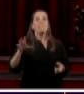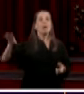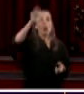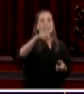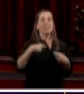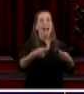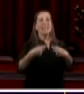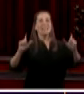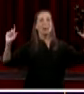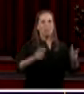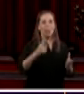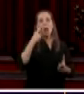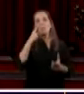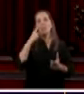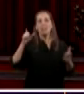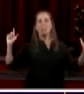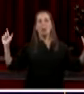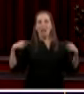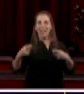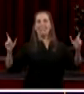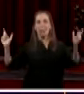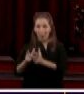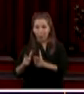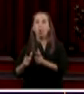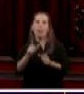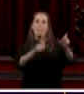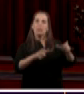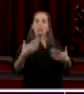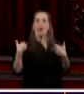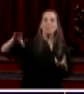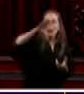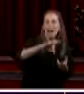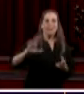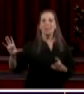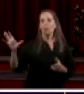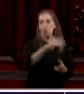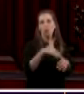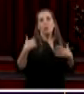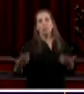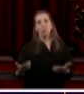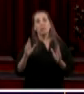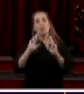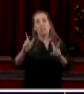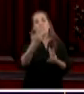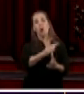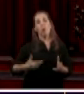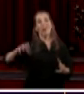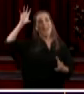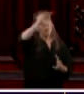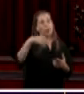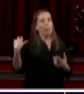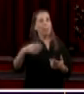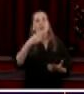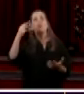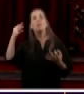le explicaron esto no funciona as Por más que nosotros somos los que entendemos hace un circuito va por las distintas secretarías y bueno y después se llega